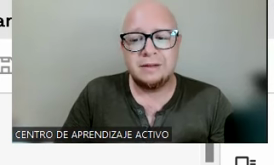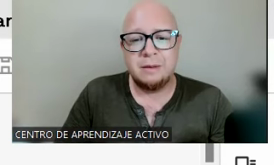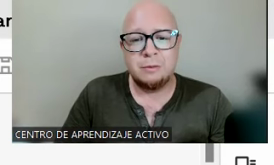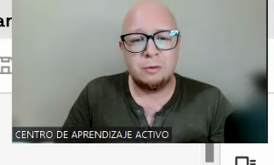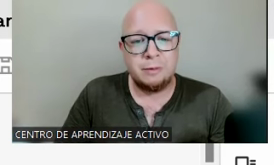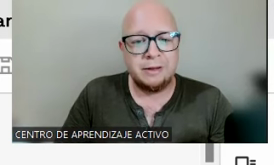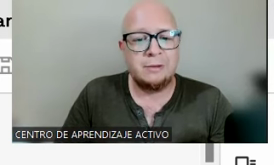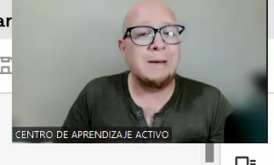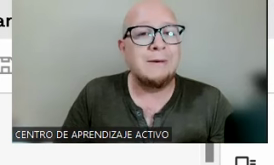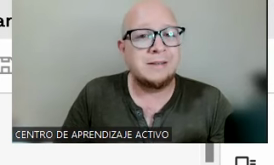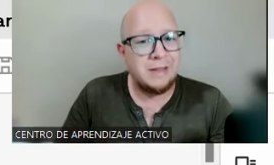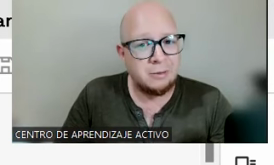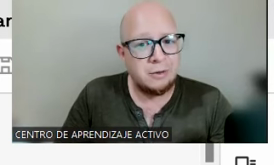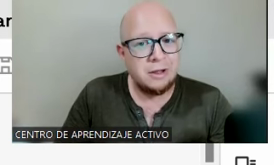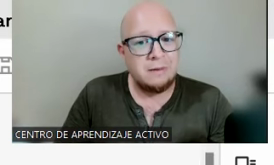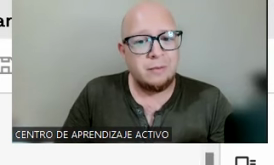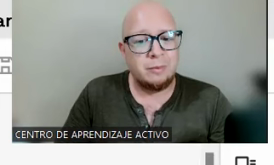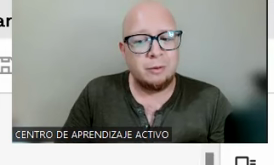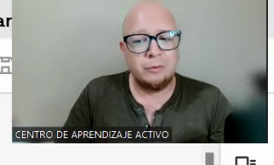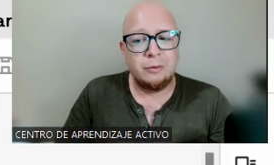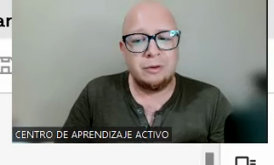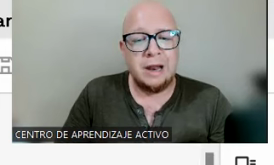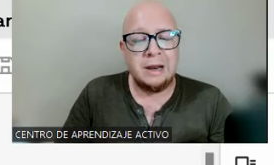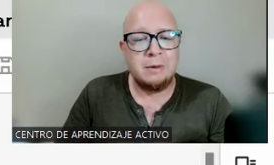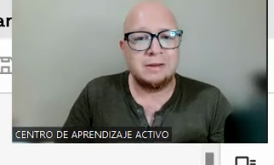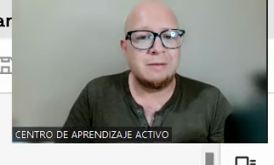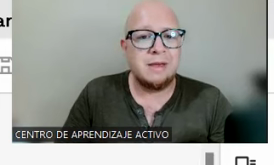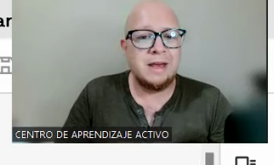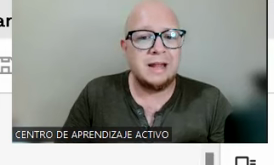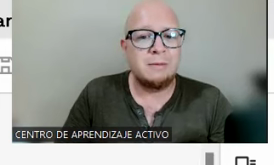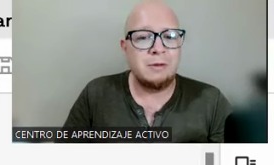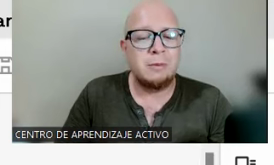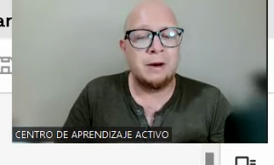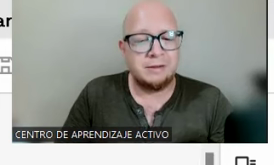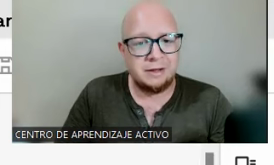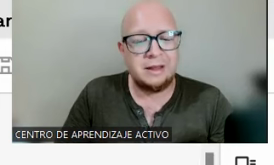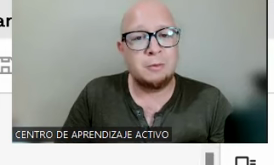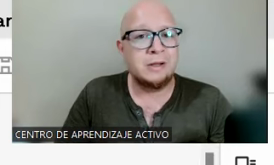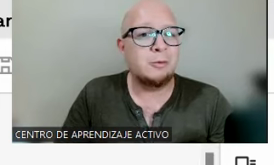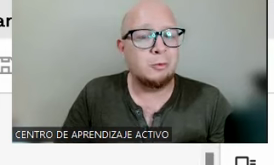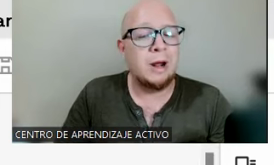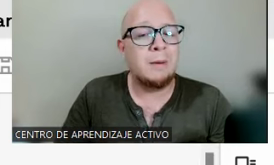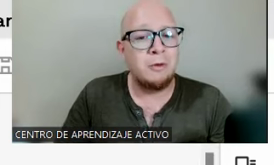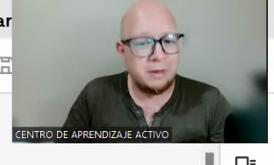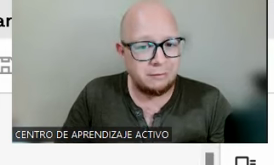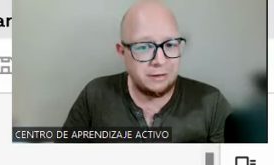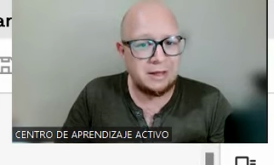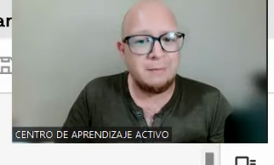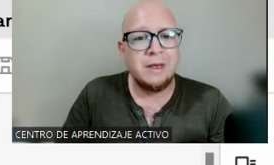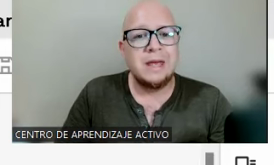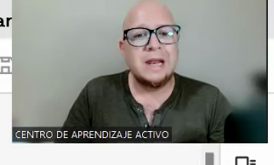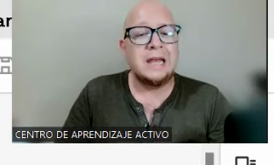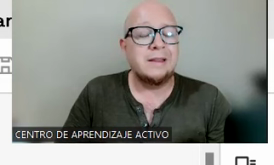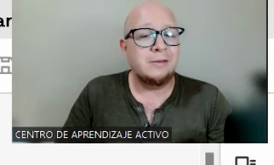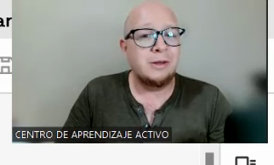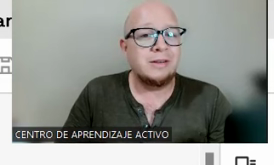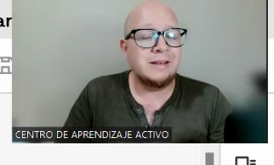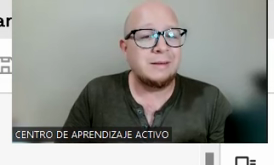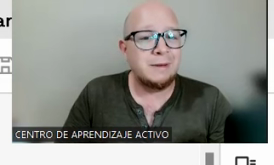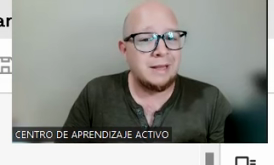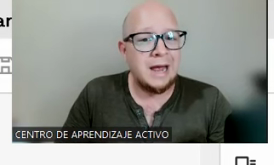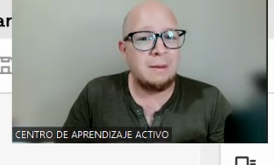estamos compartiendo el abecedario. De pronto, la lengua de señas mexicana, bueno, presenta una estructura muy bien definida. La